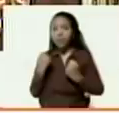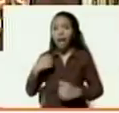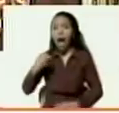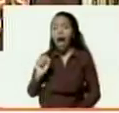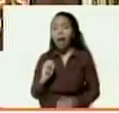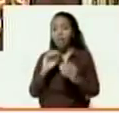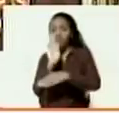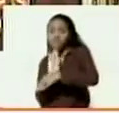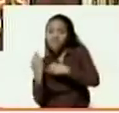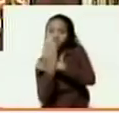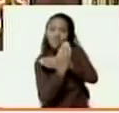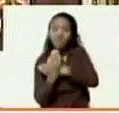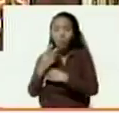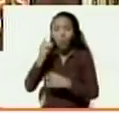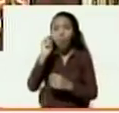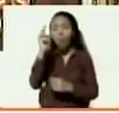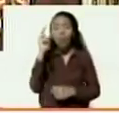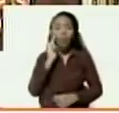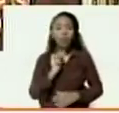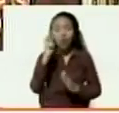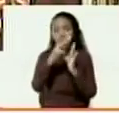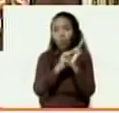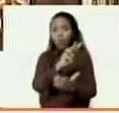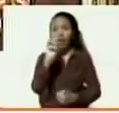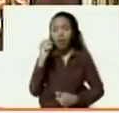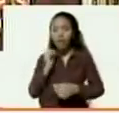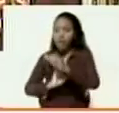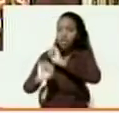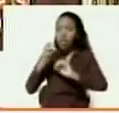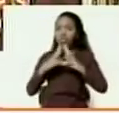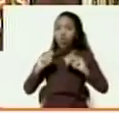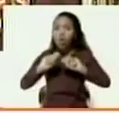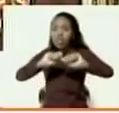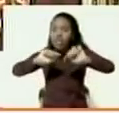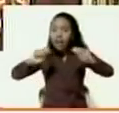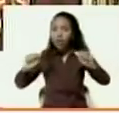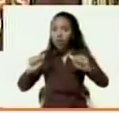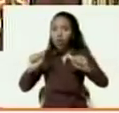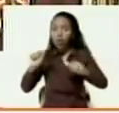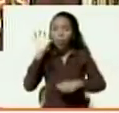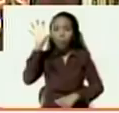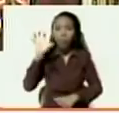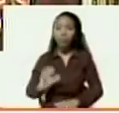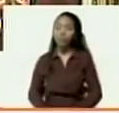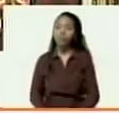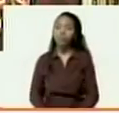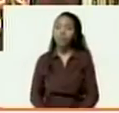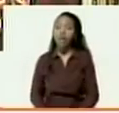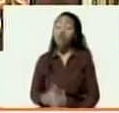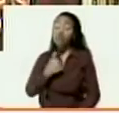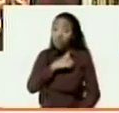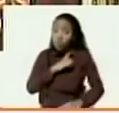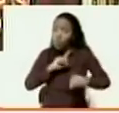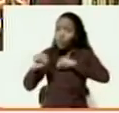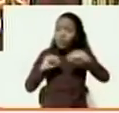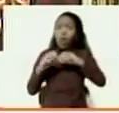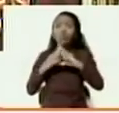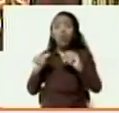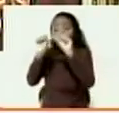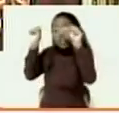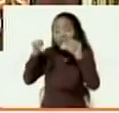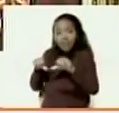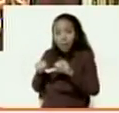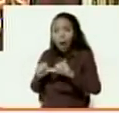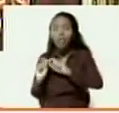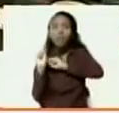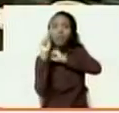Bolivariano 2020 para defender todo el territorio patrio. Estamos movilizando todos los sistemas de